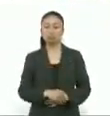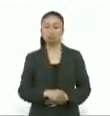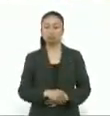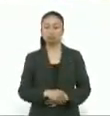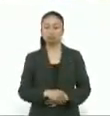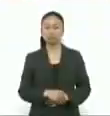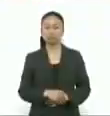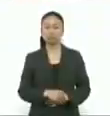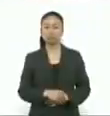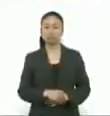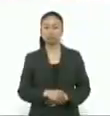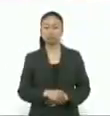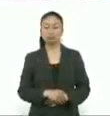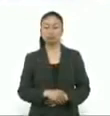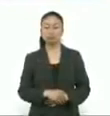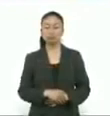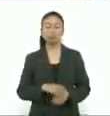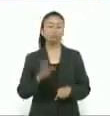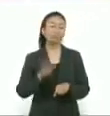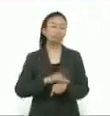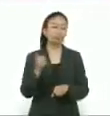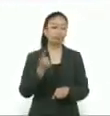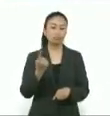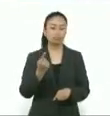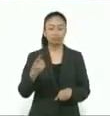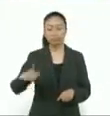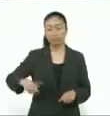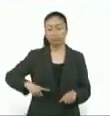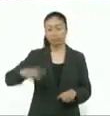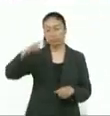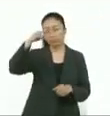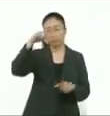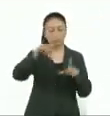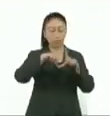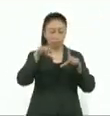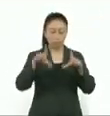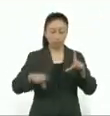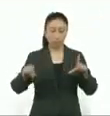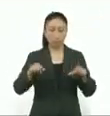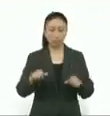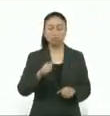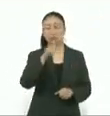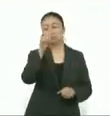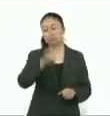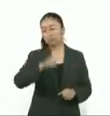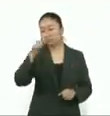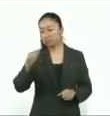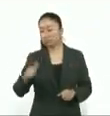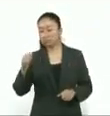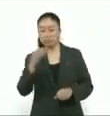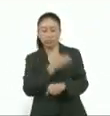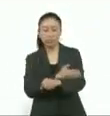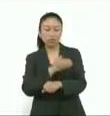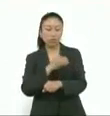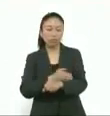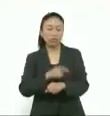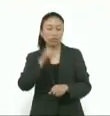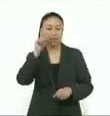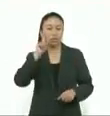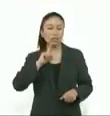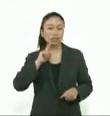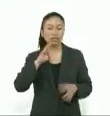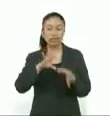Porque tenemos con el gobierno de México, así como con cada compañera de lucha, una alianza,